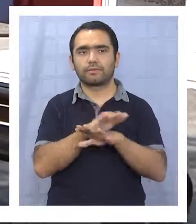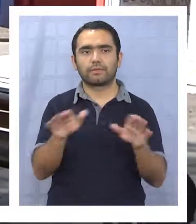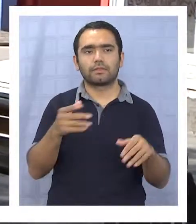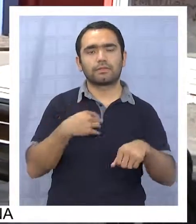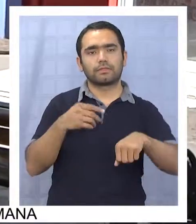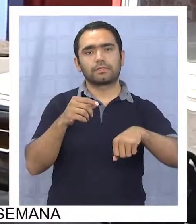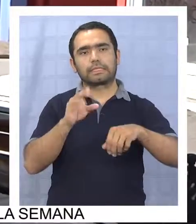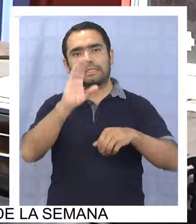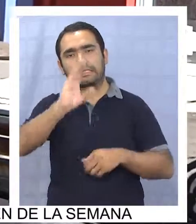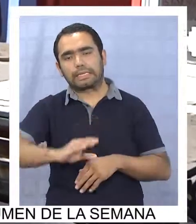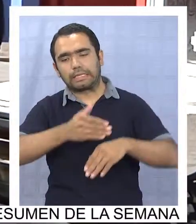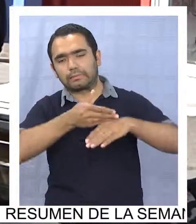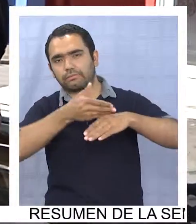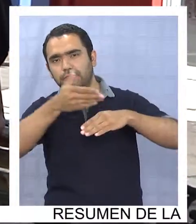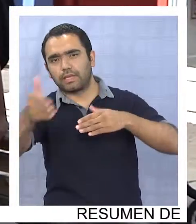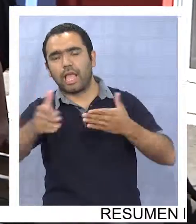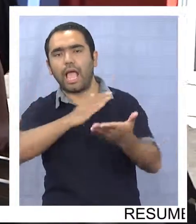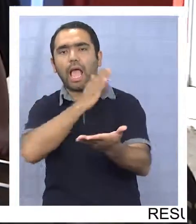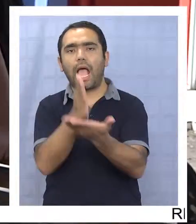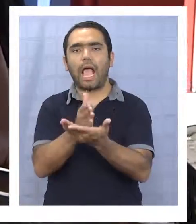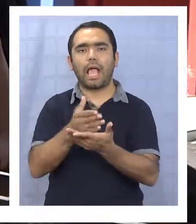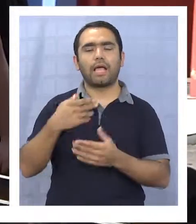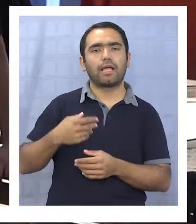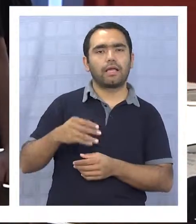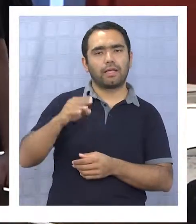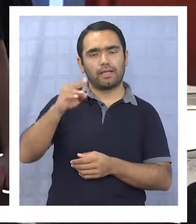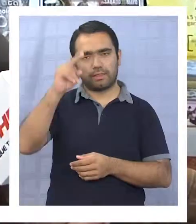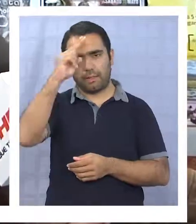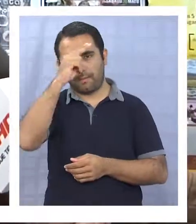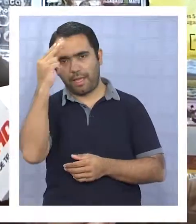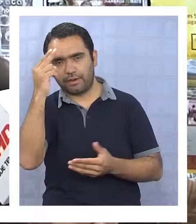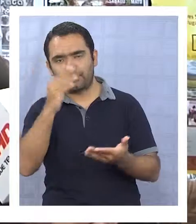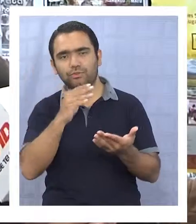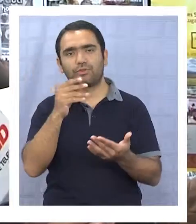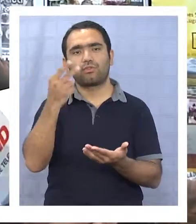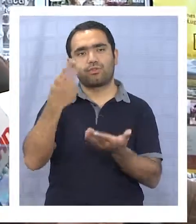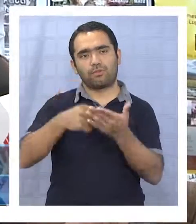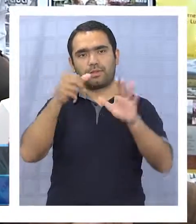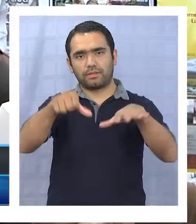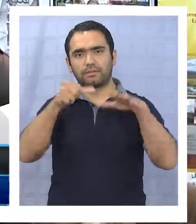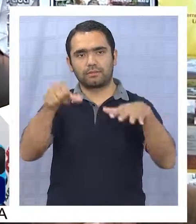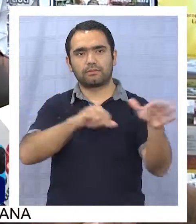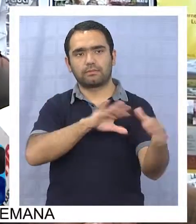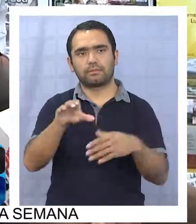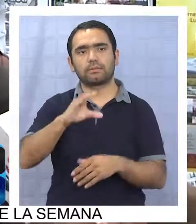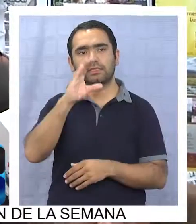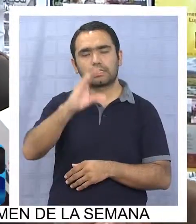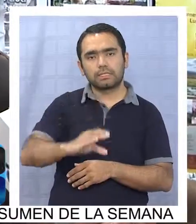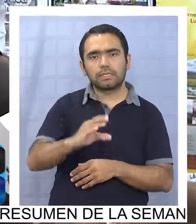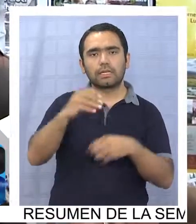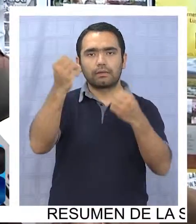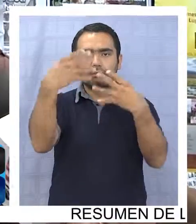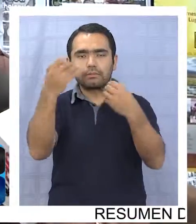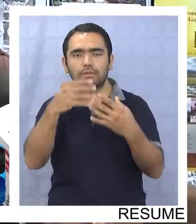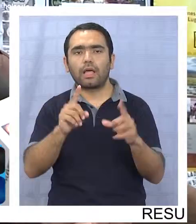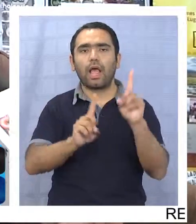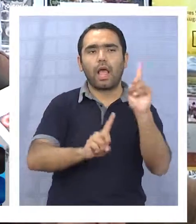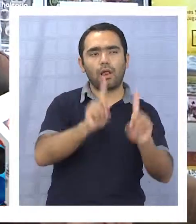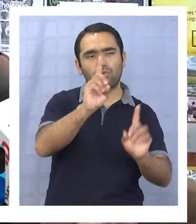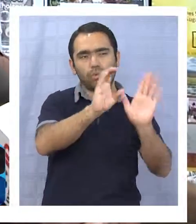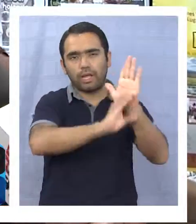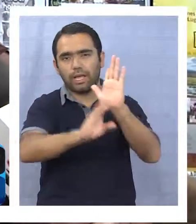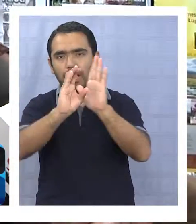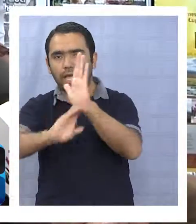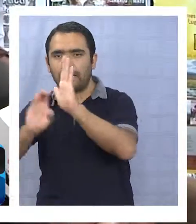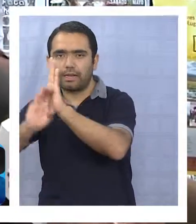del año 2016 básket hasta marzo no es algo de que pasaba para todas las carreras son algunas carreras excepcionales que tras más tarde primer